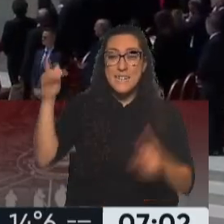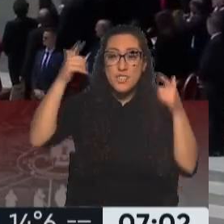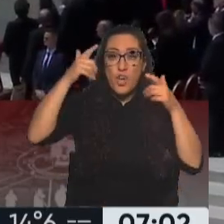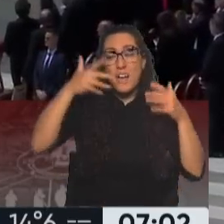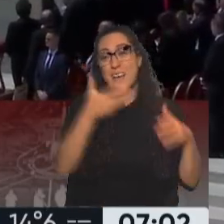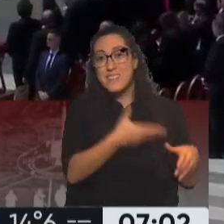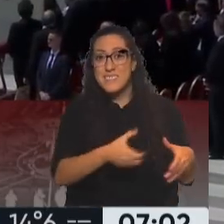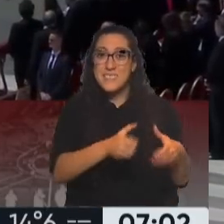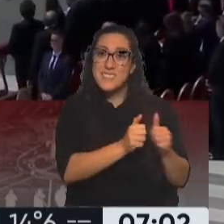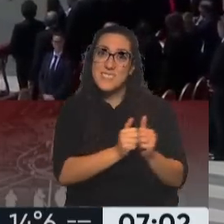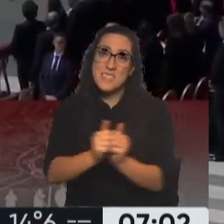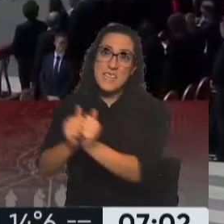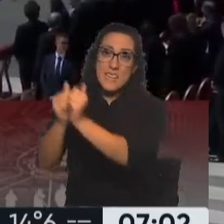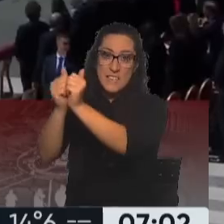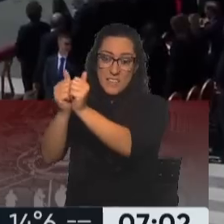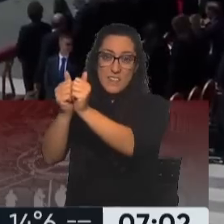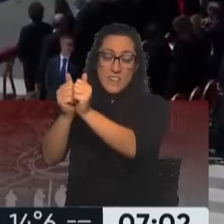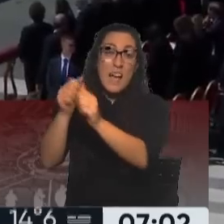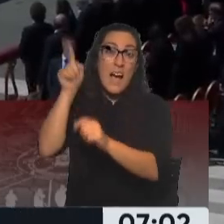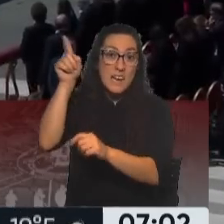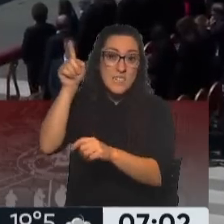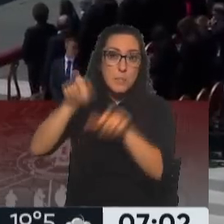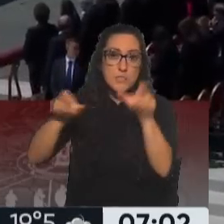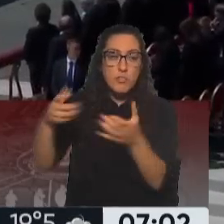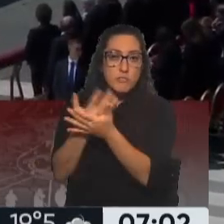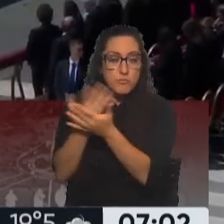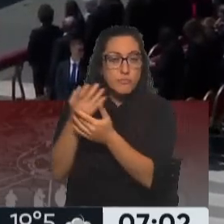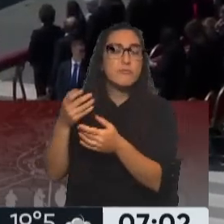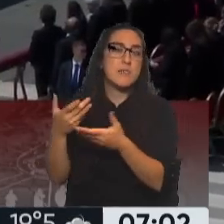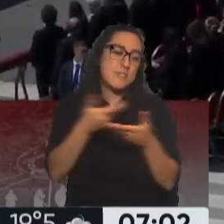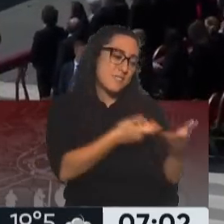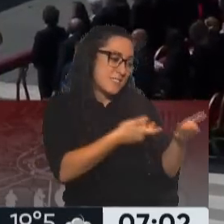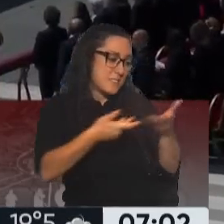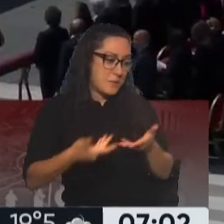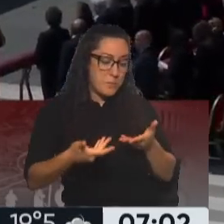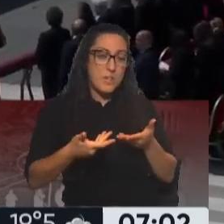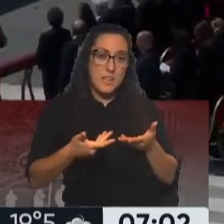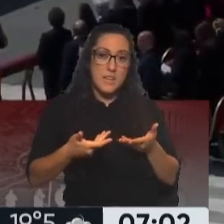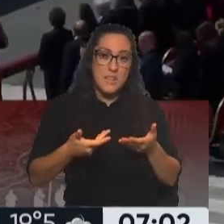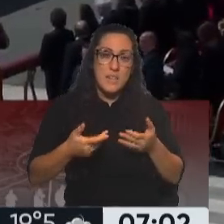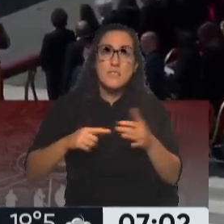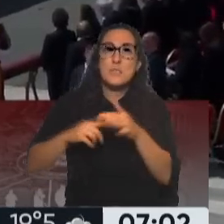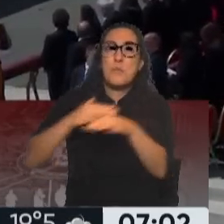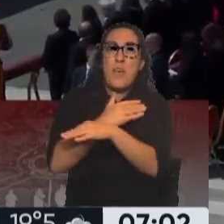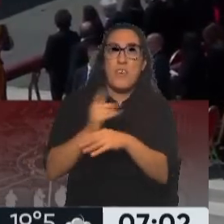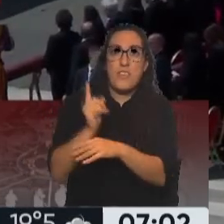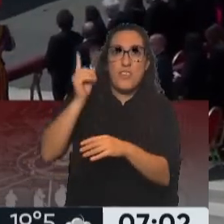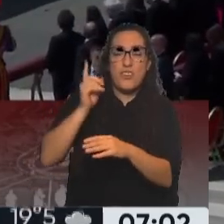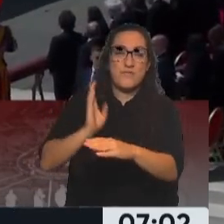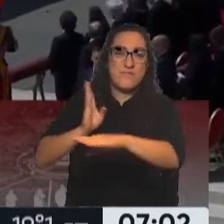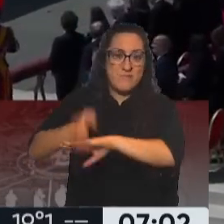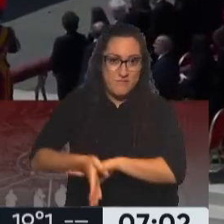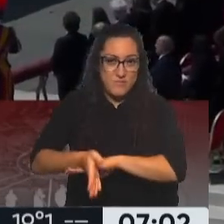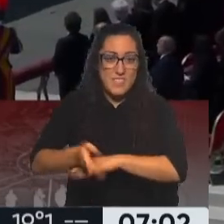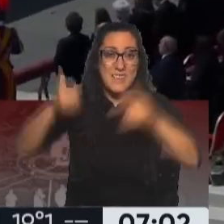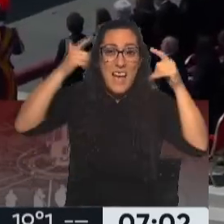ángeles, a tu llegada te reciban los mártires y te introduzcan en la santa ciudad de Dios. Que el coro